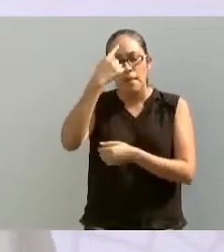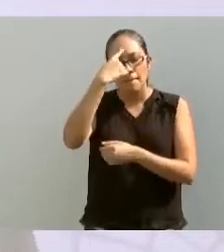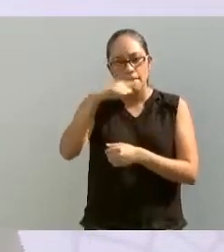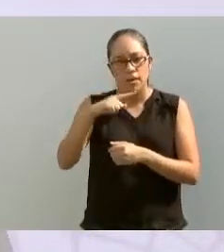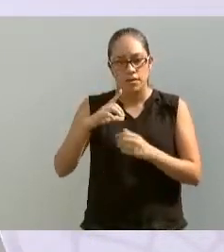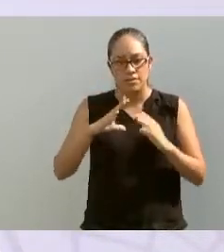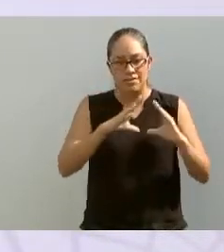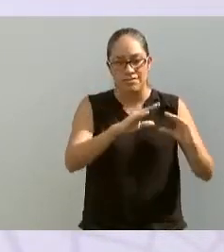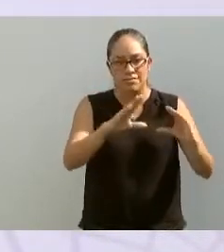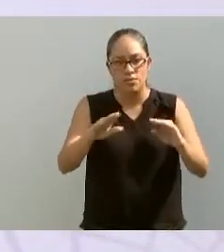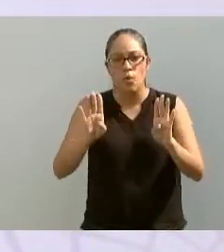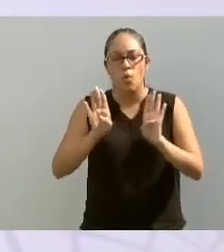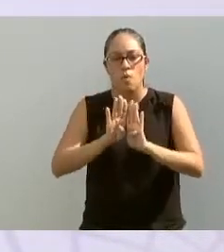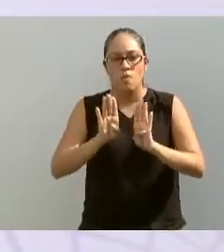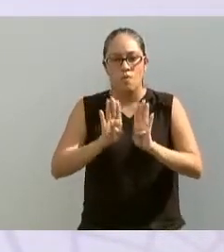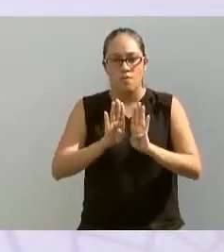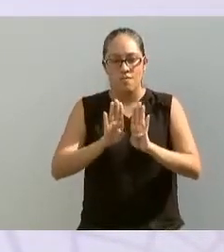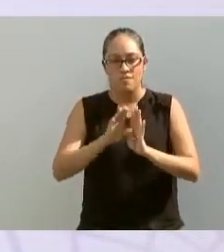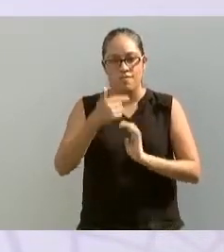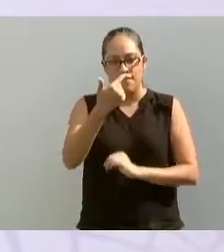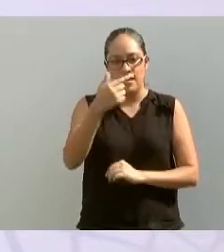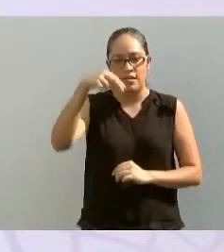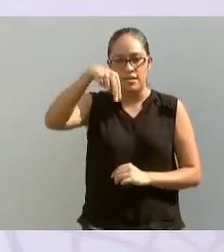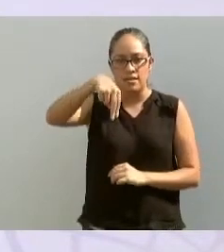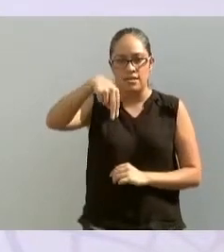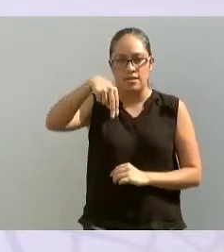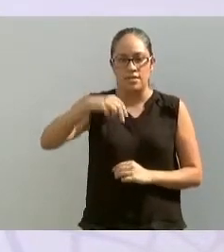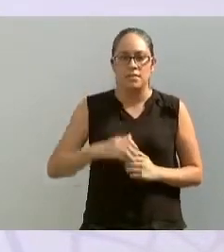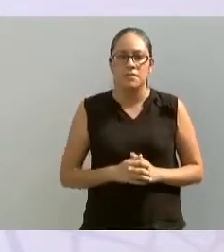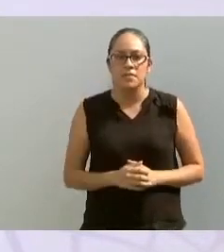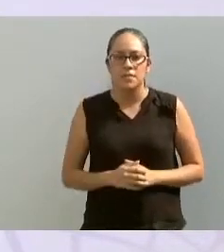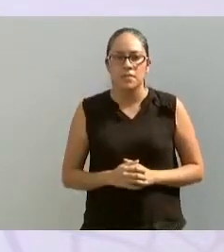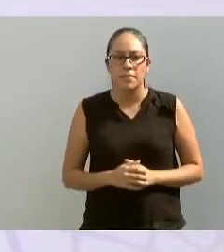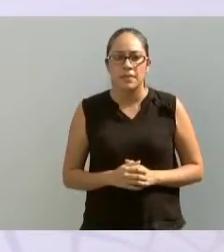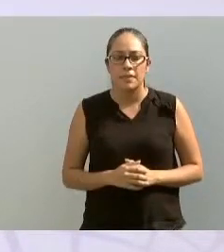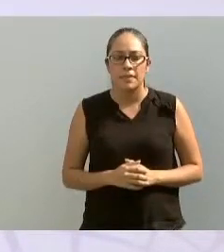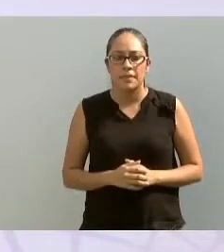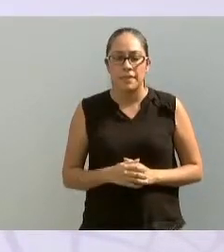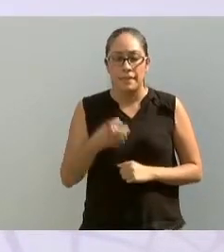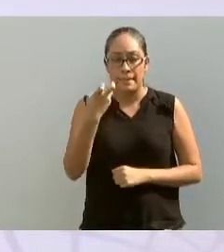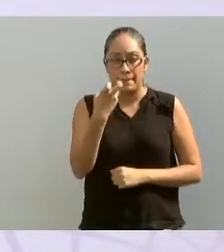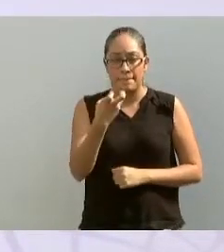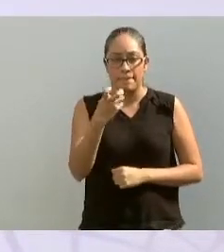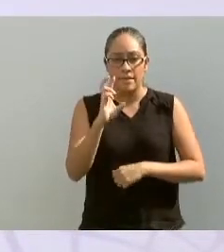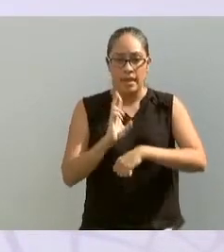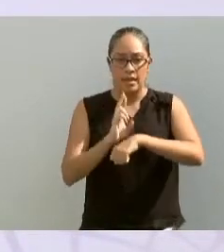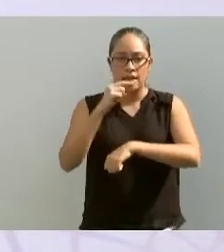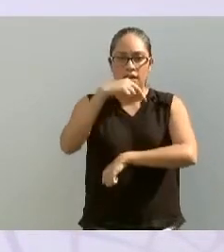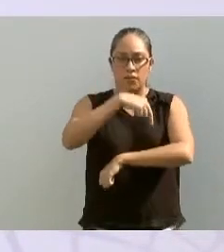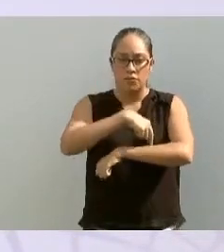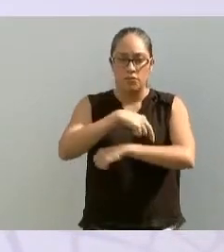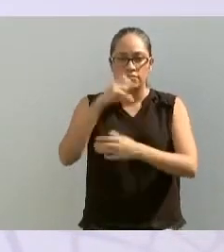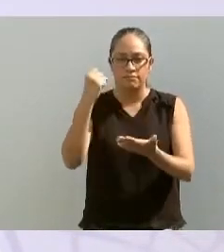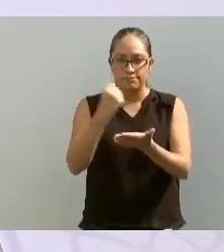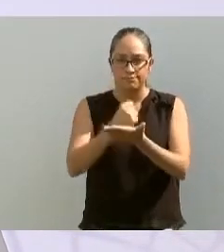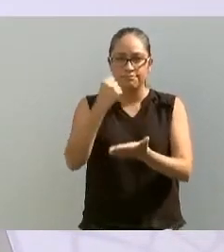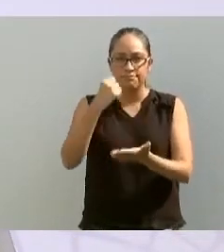de la Guardia Nacional, que esa fue una reforma constitucional